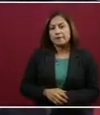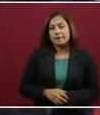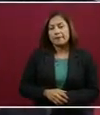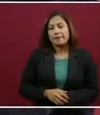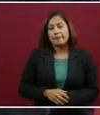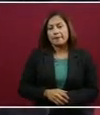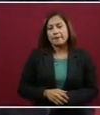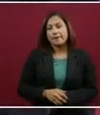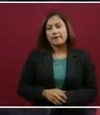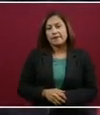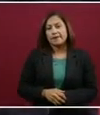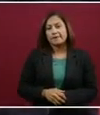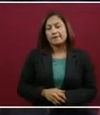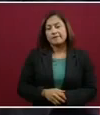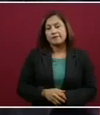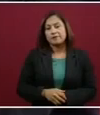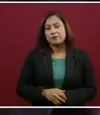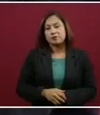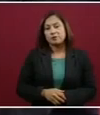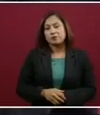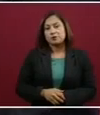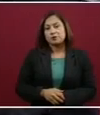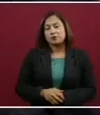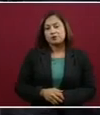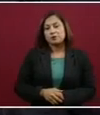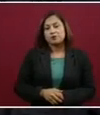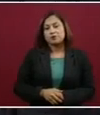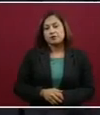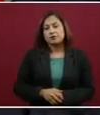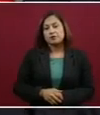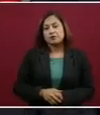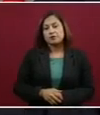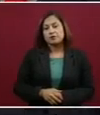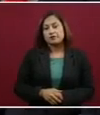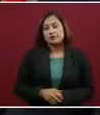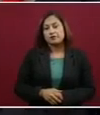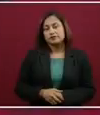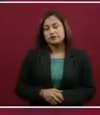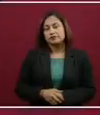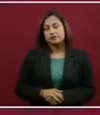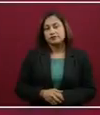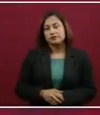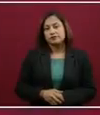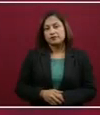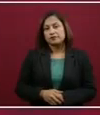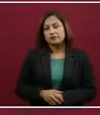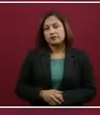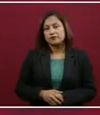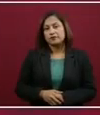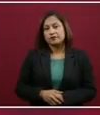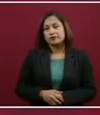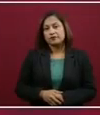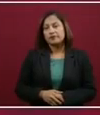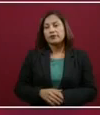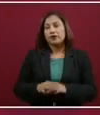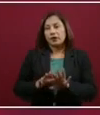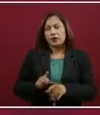que además de la importancia de la